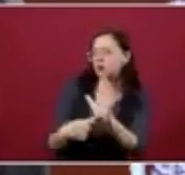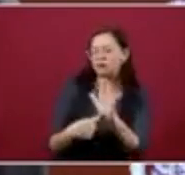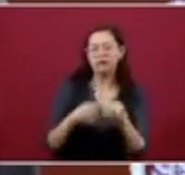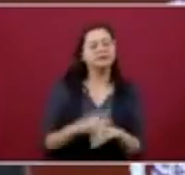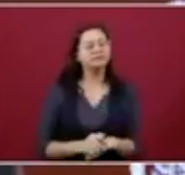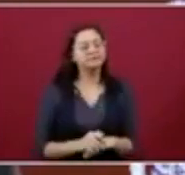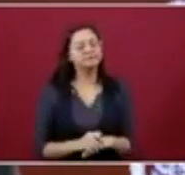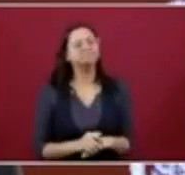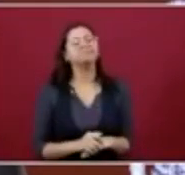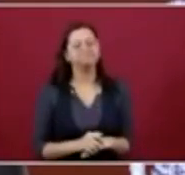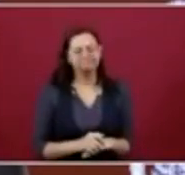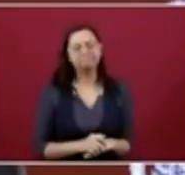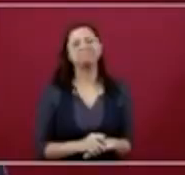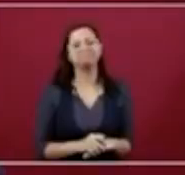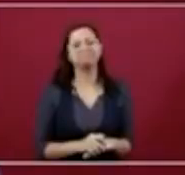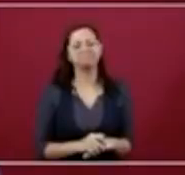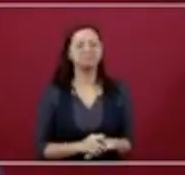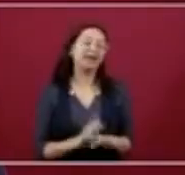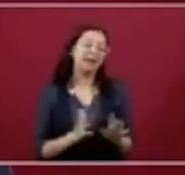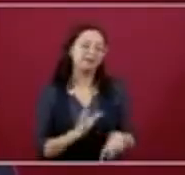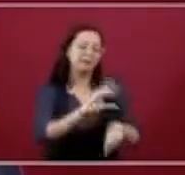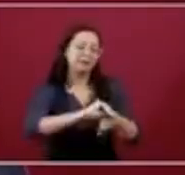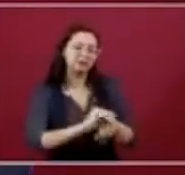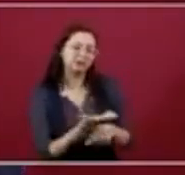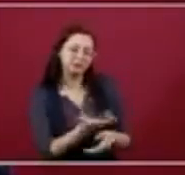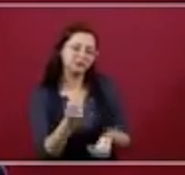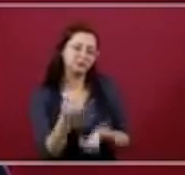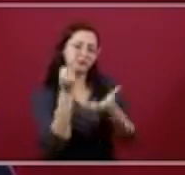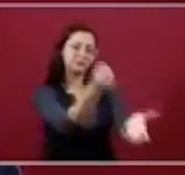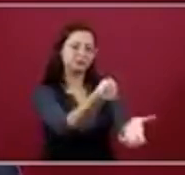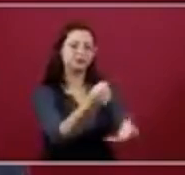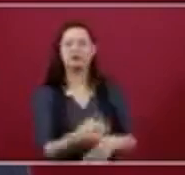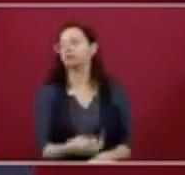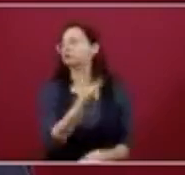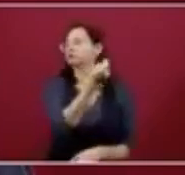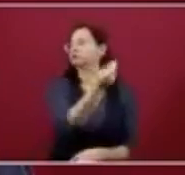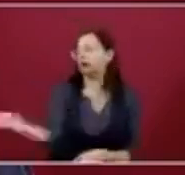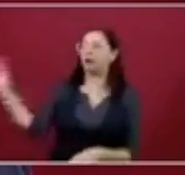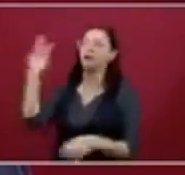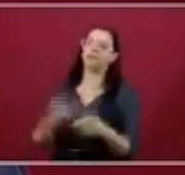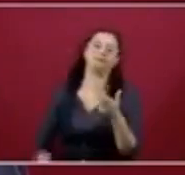Bueno, en este caso sí, pues por ahí se van a ir todos.